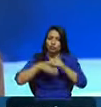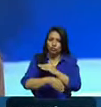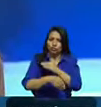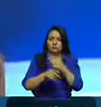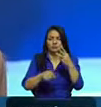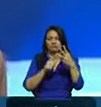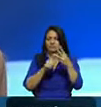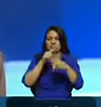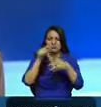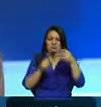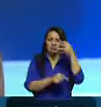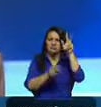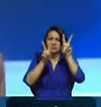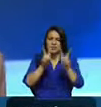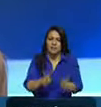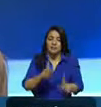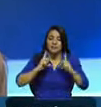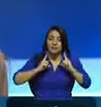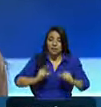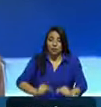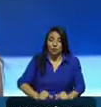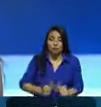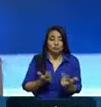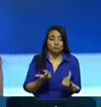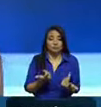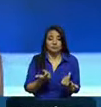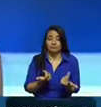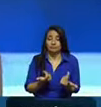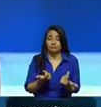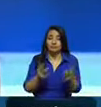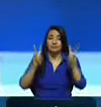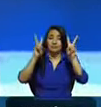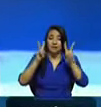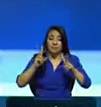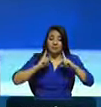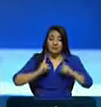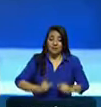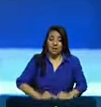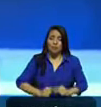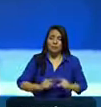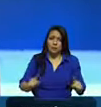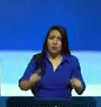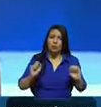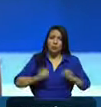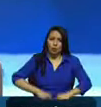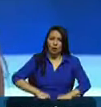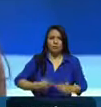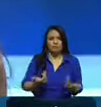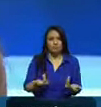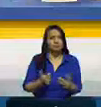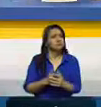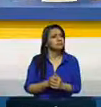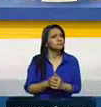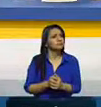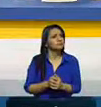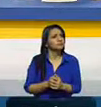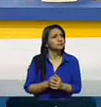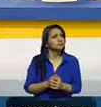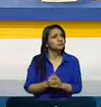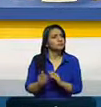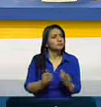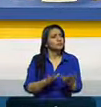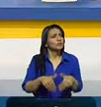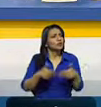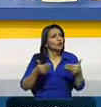varios elementos que pueden entenderse no directamente vinculados a la salud, pero que la están determinando. Doctora Solís, ¿cómo asumir